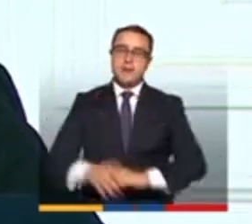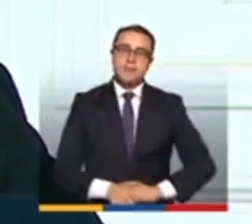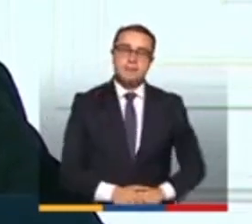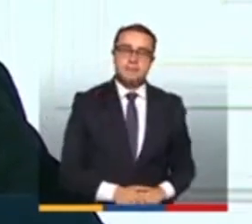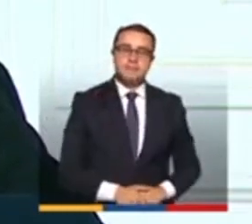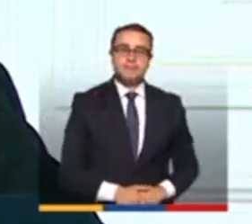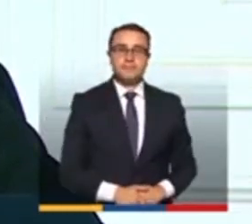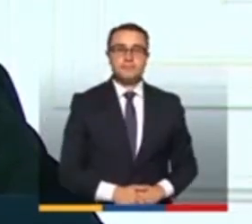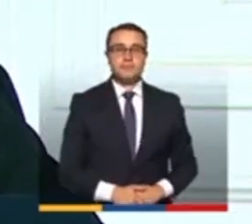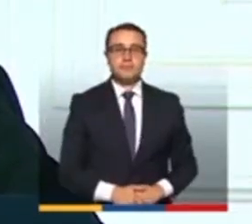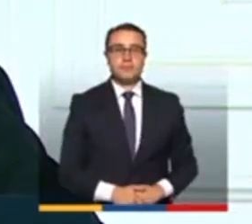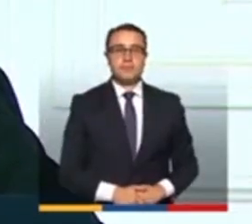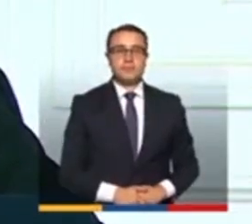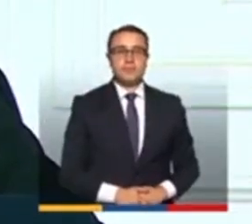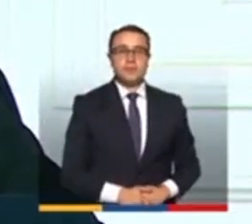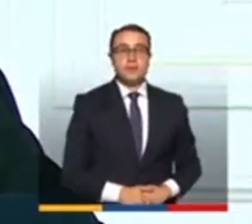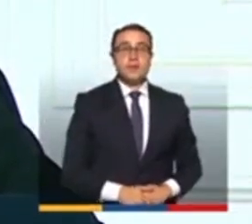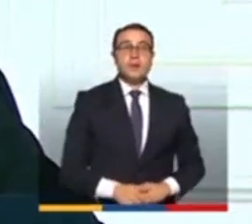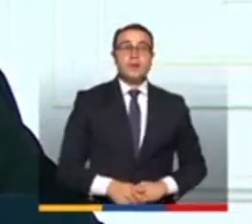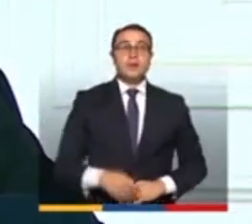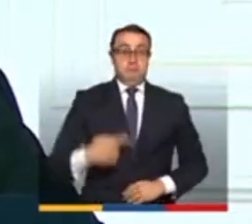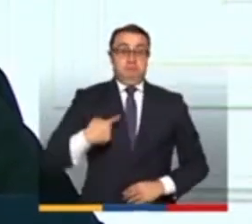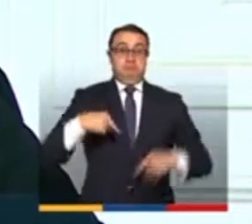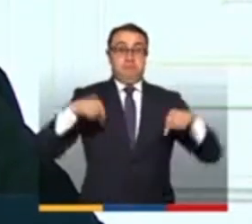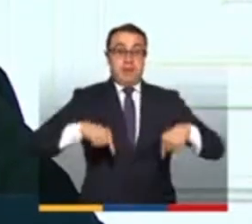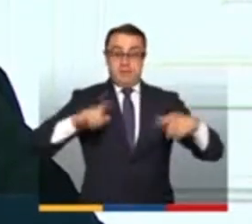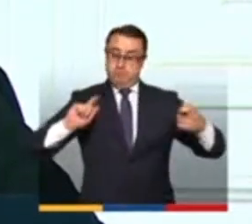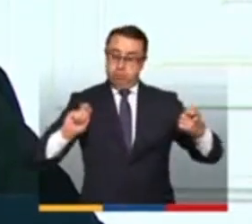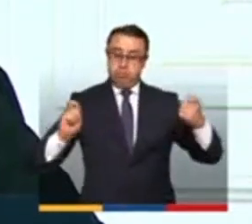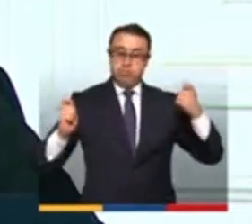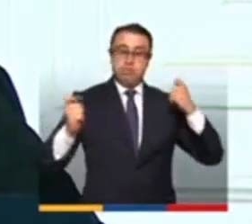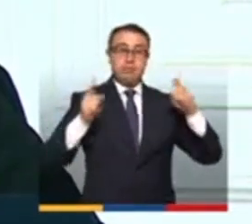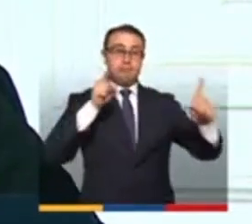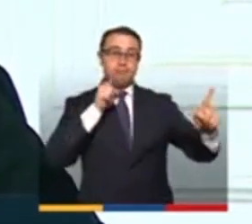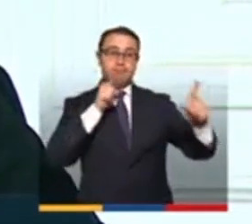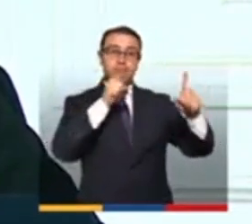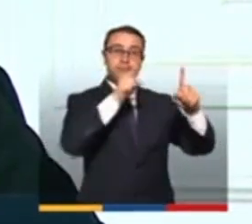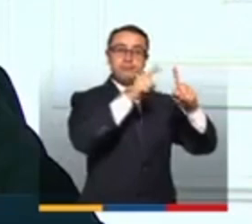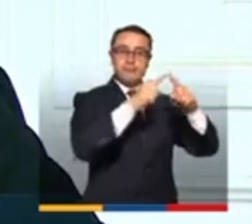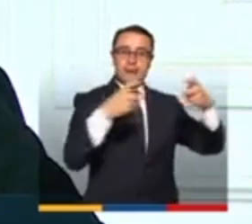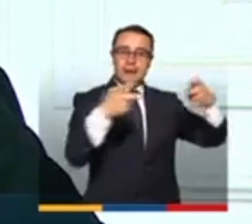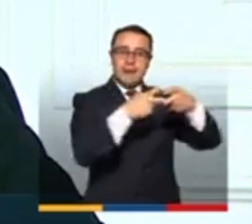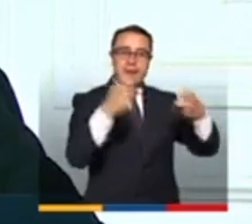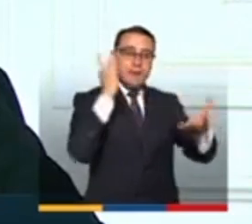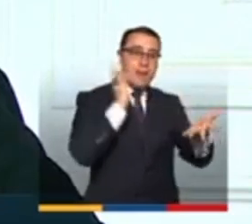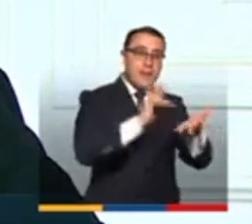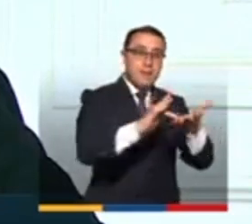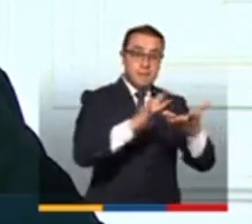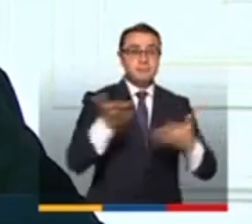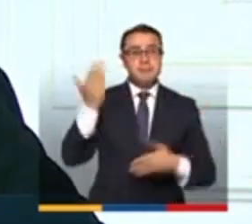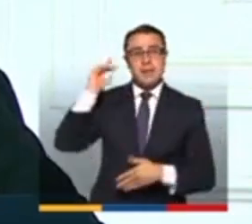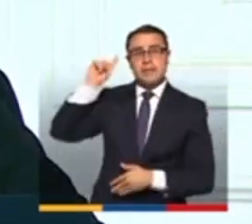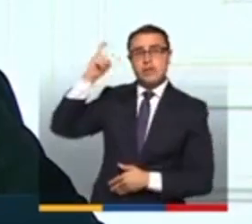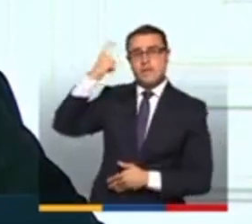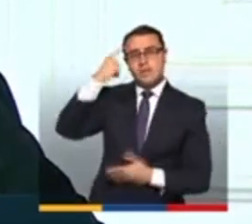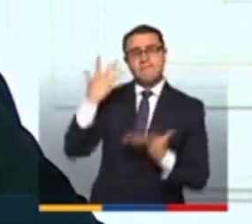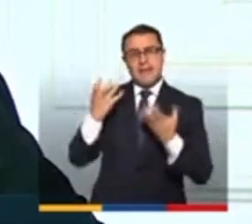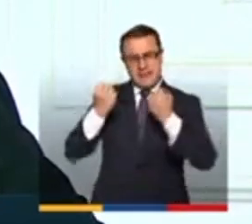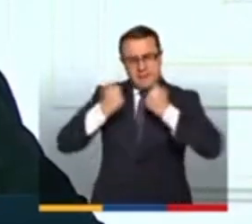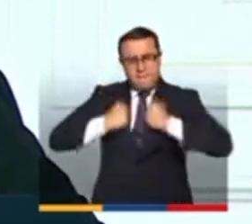No transitamos hacia energías limpias, a pesar que el gobierno anterior hizo algunos esfuerzos de